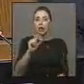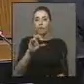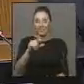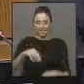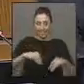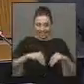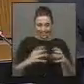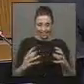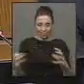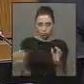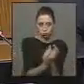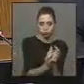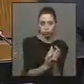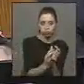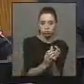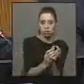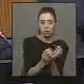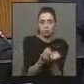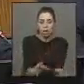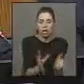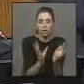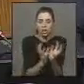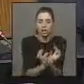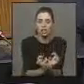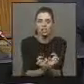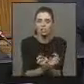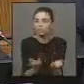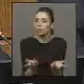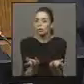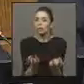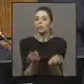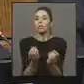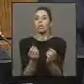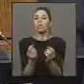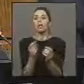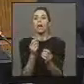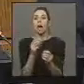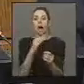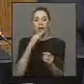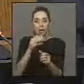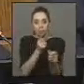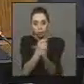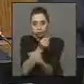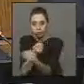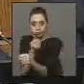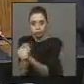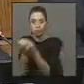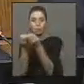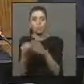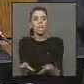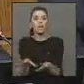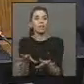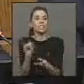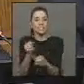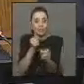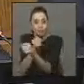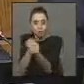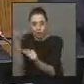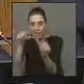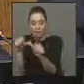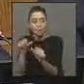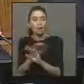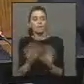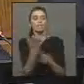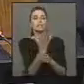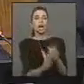estos cultivos orgánicos, además, y que no puede resolverse por la vía de los agroquímicos si no se pierde la conducción de orgánica. Solicito